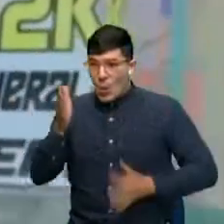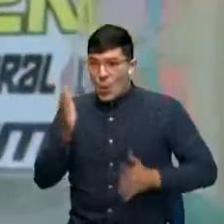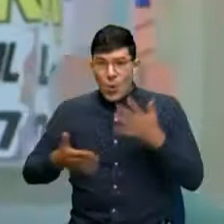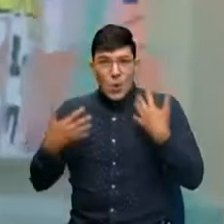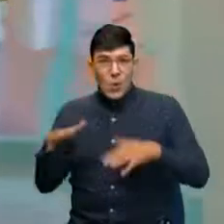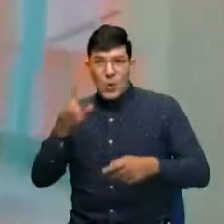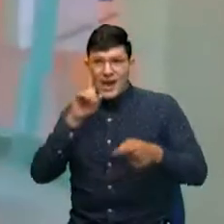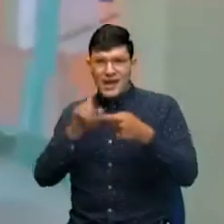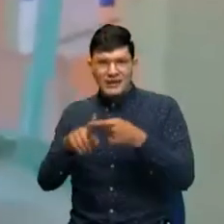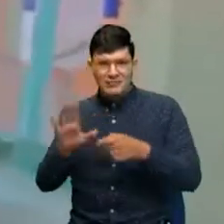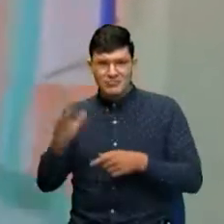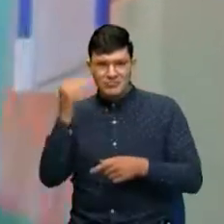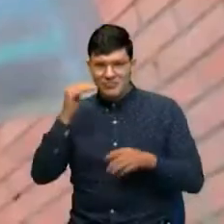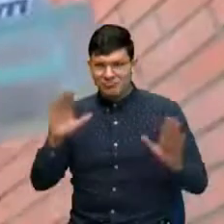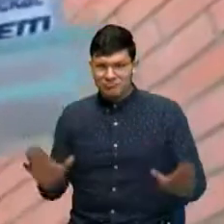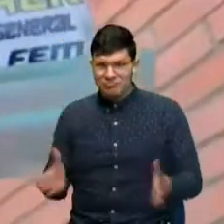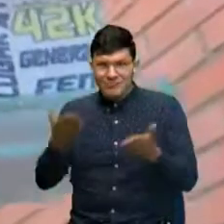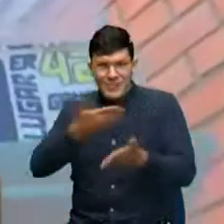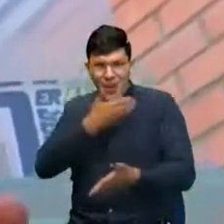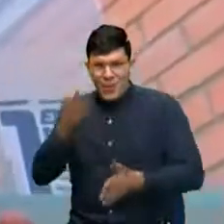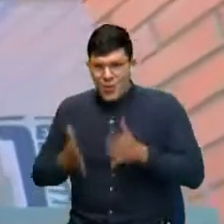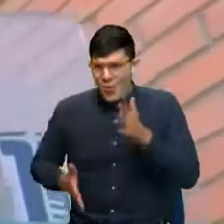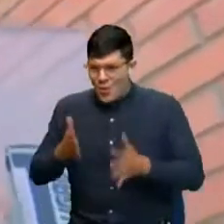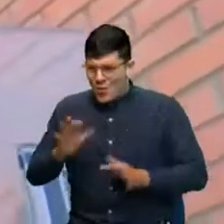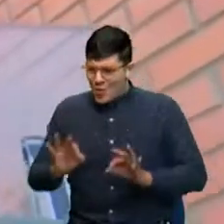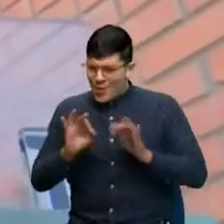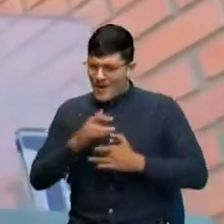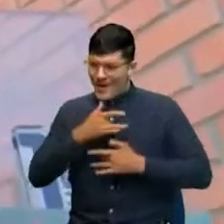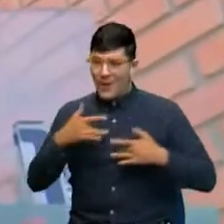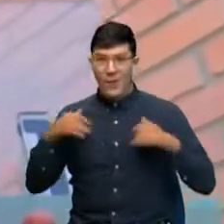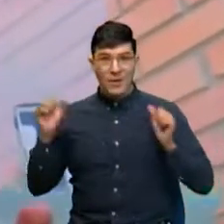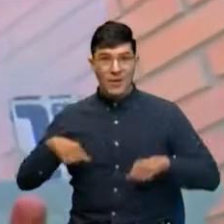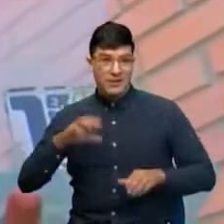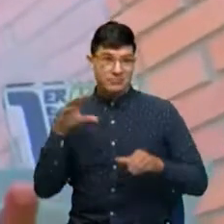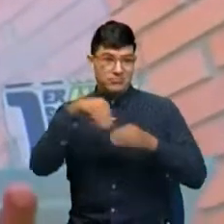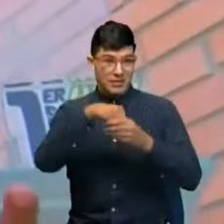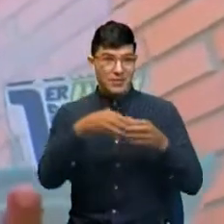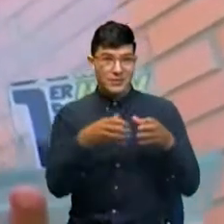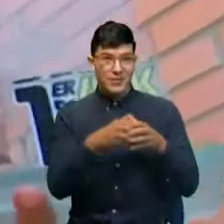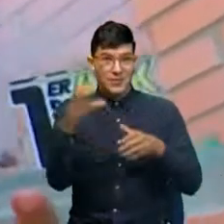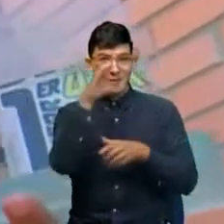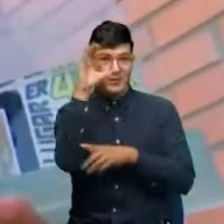metas apuntan a seguir mejorando para poder cumplir el sueño de integrar una selección Colombia.